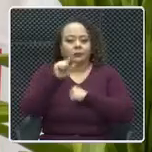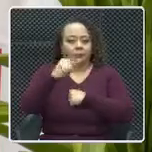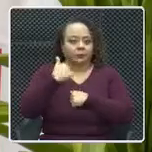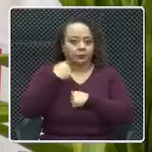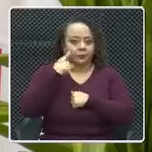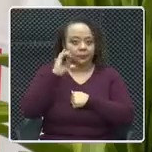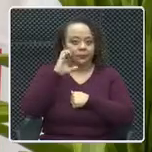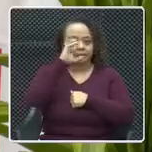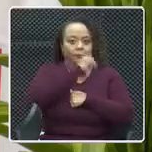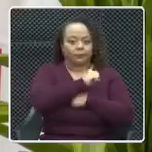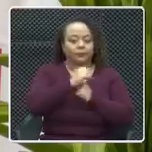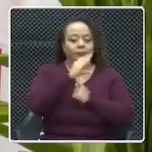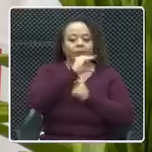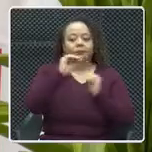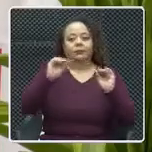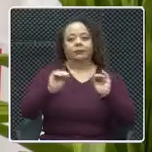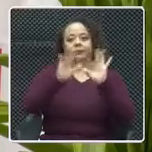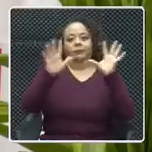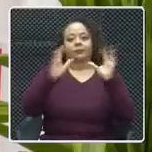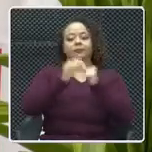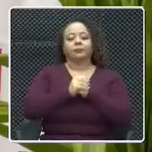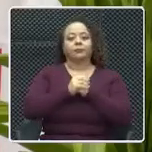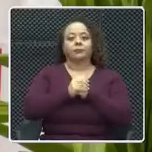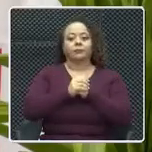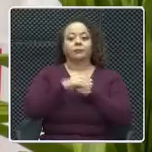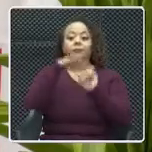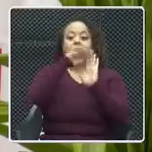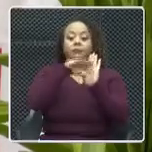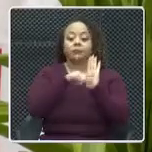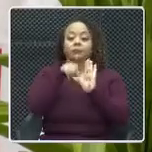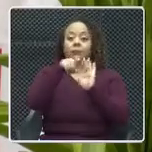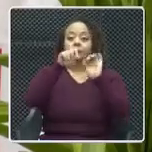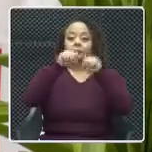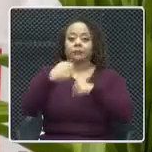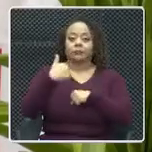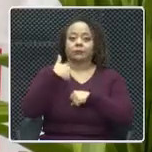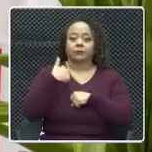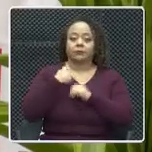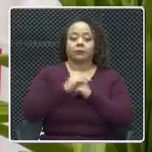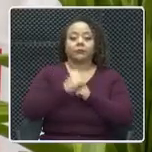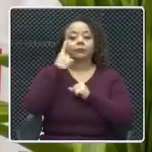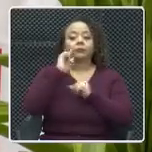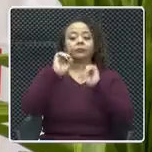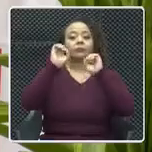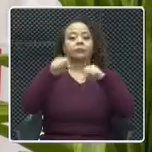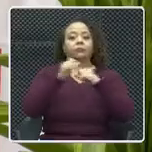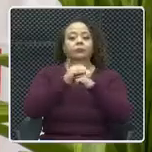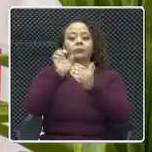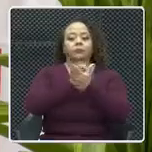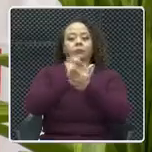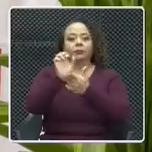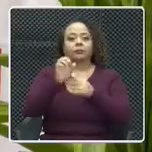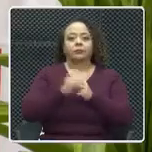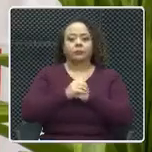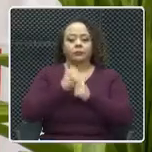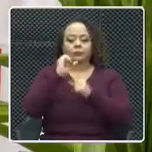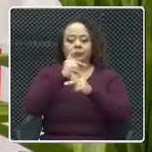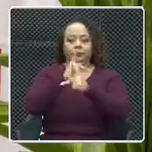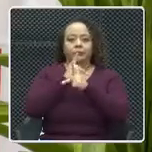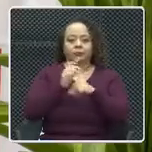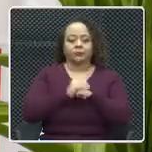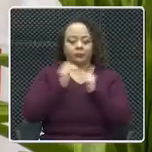para identificarlo y, por supuesto, cuáles son las medidas que usted puede tener para poder evitarlo o